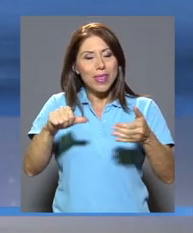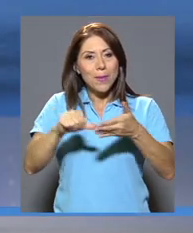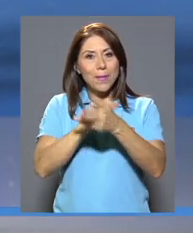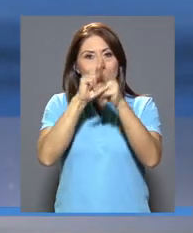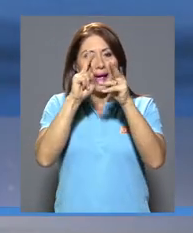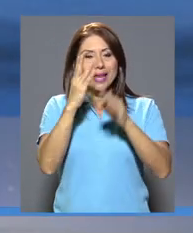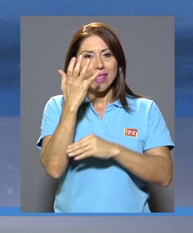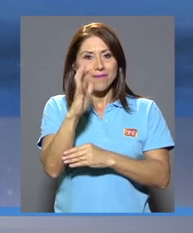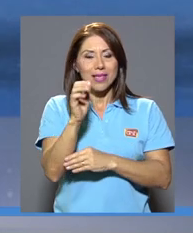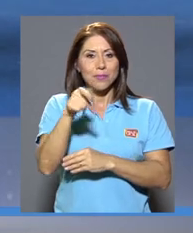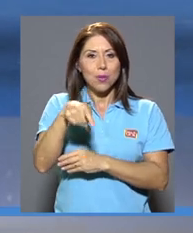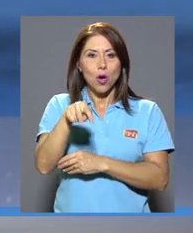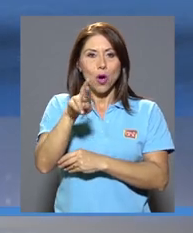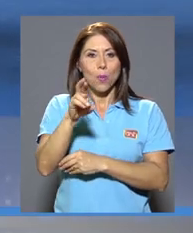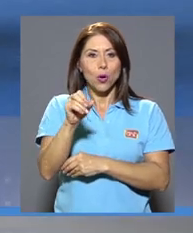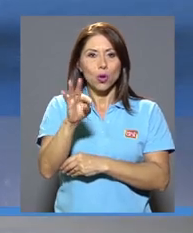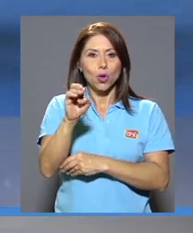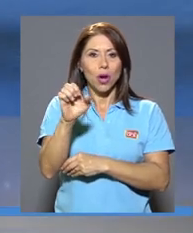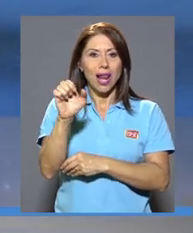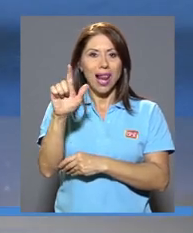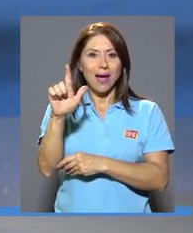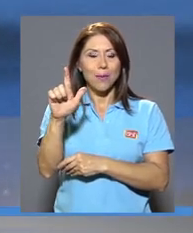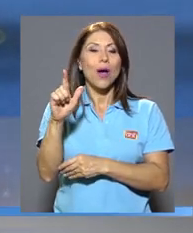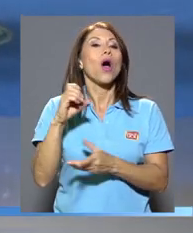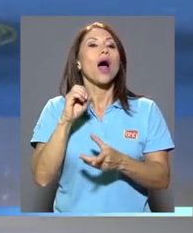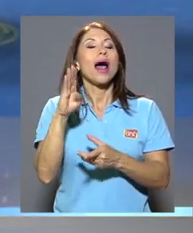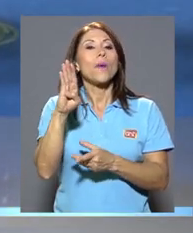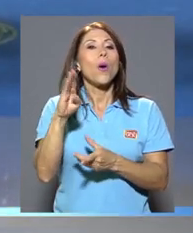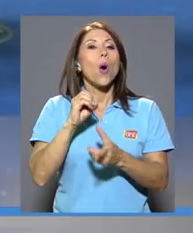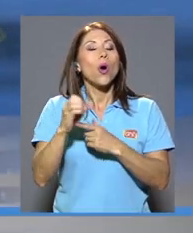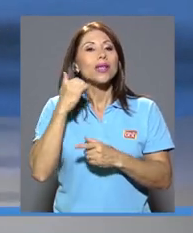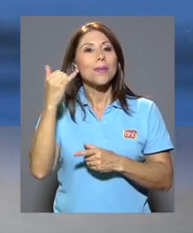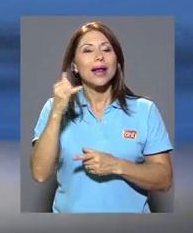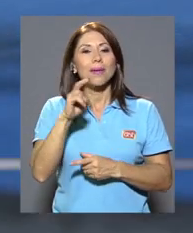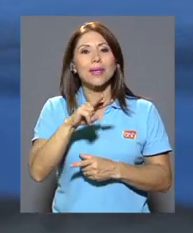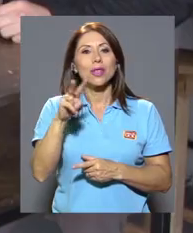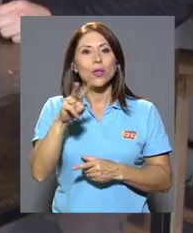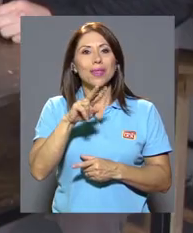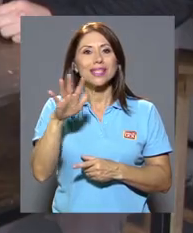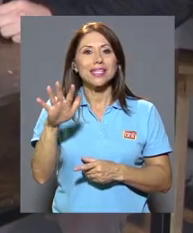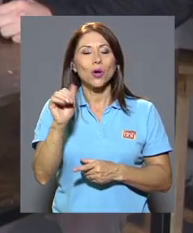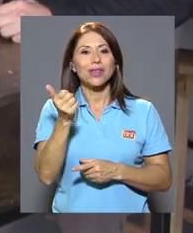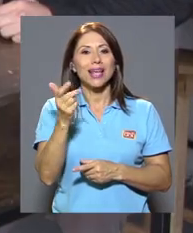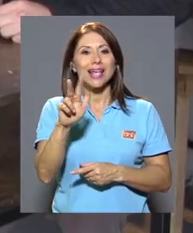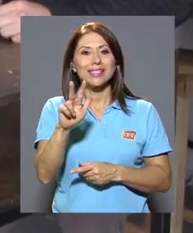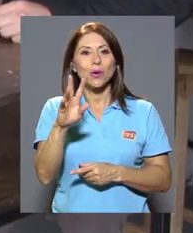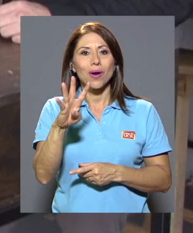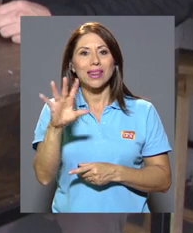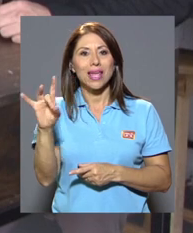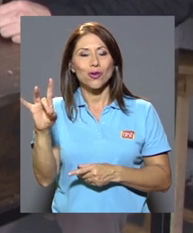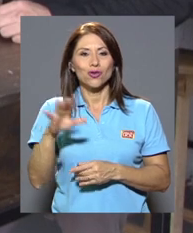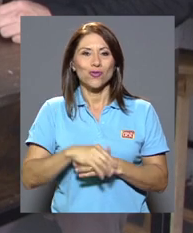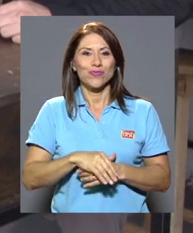página de Facebook Protolab o llamar al 2225 1348. Sus instalaciones se ubican 100